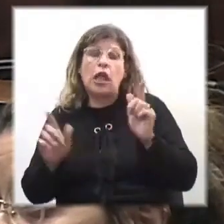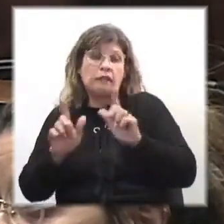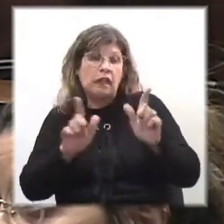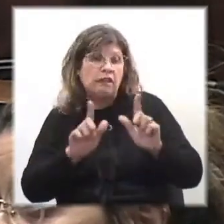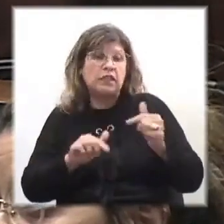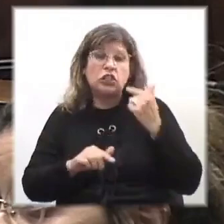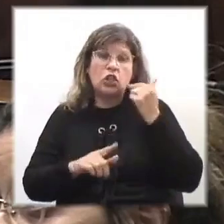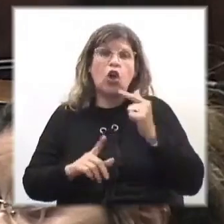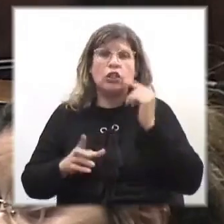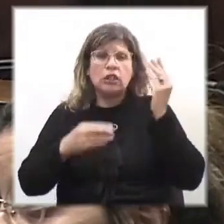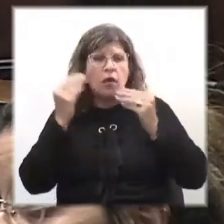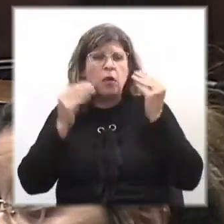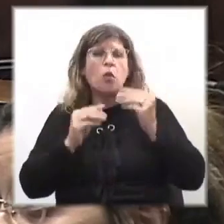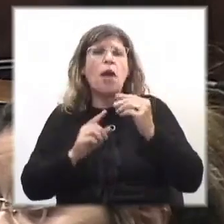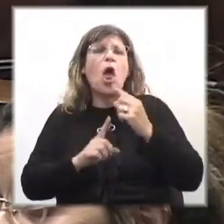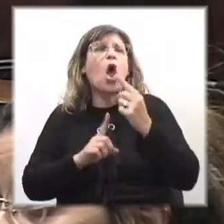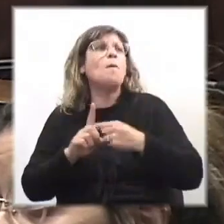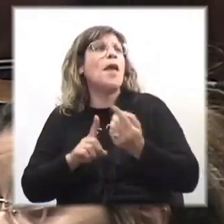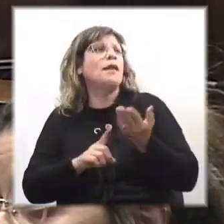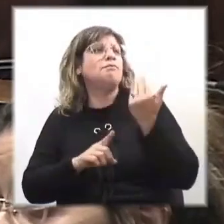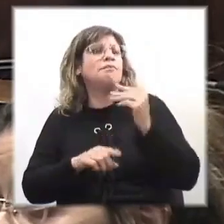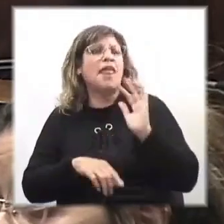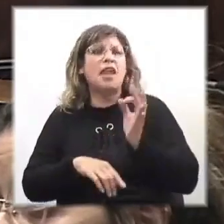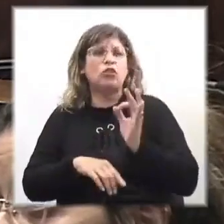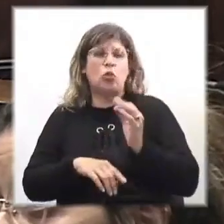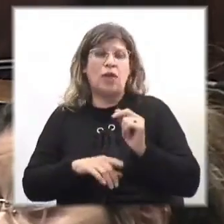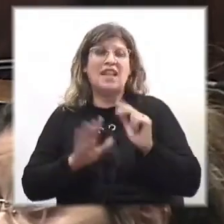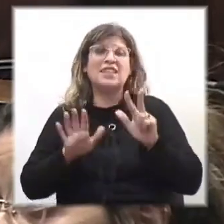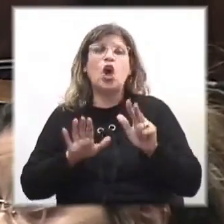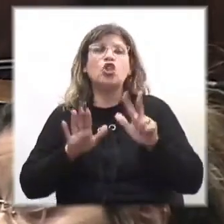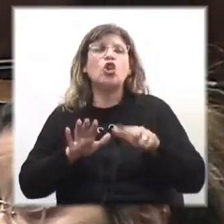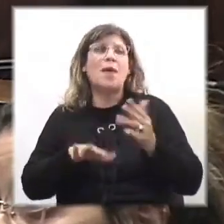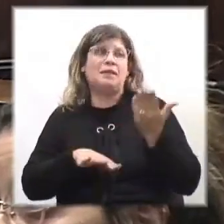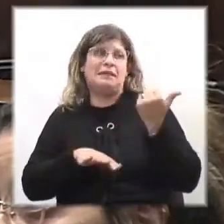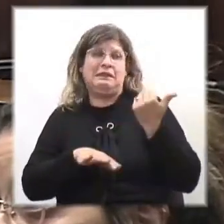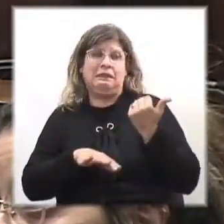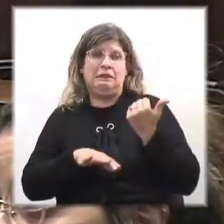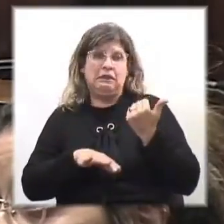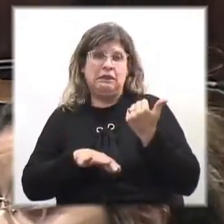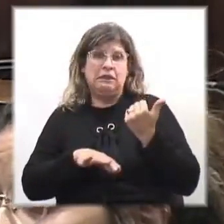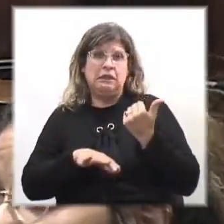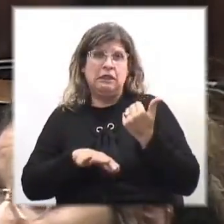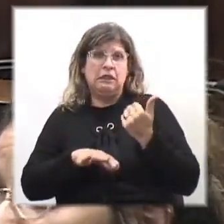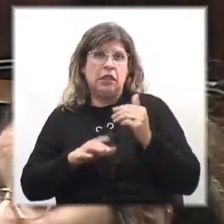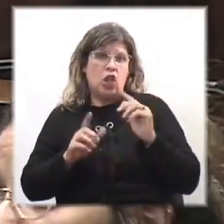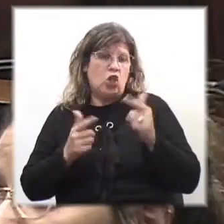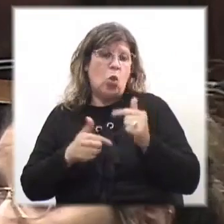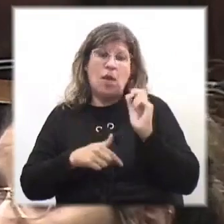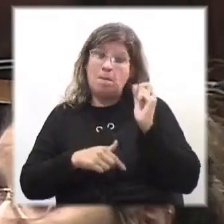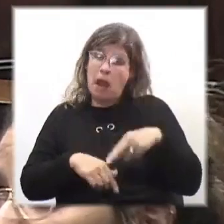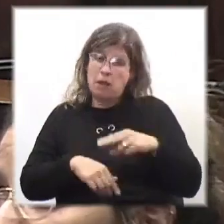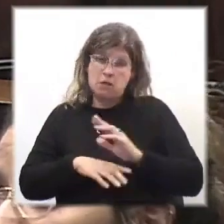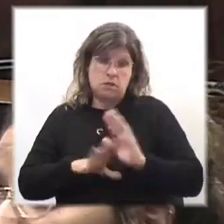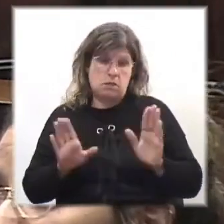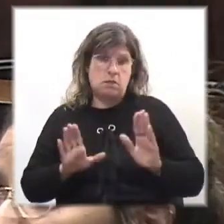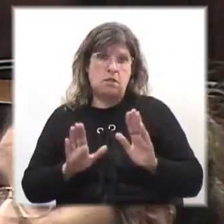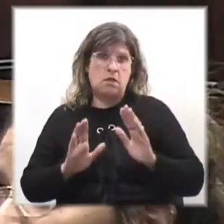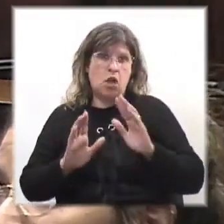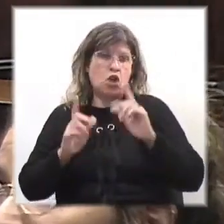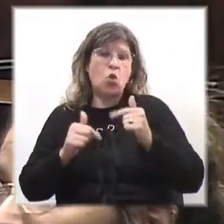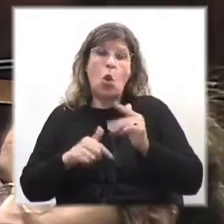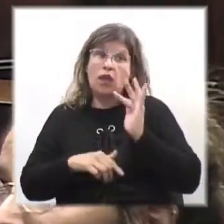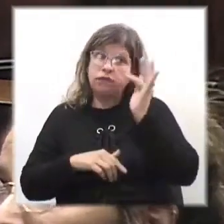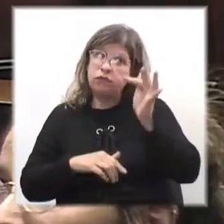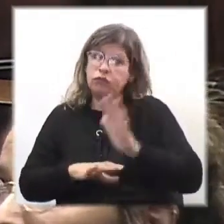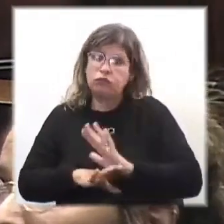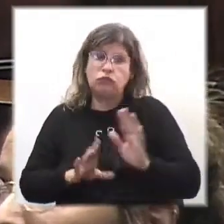que está preocupado desde el mes de octubre hace 8 meses y no hay plan no hay una